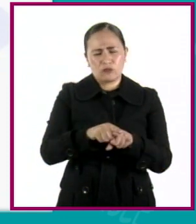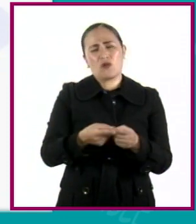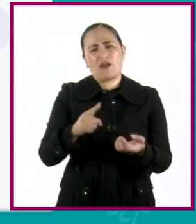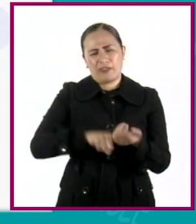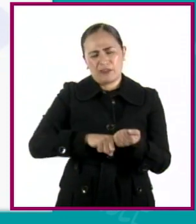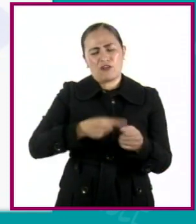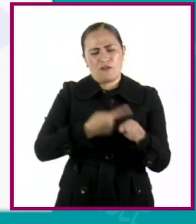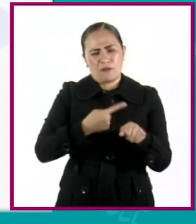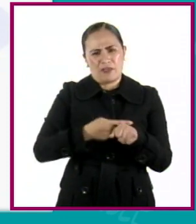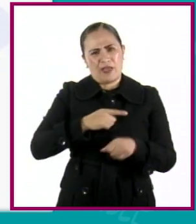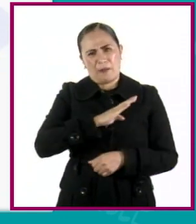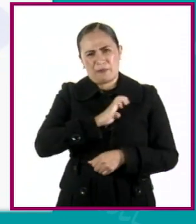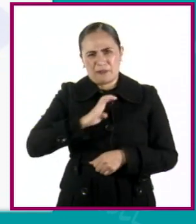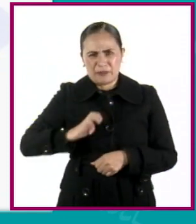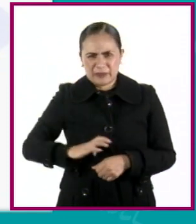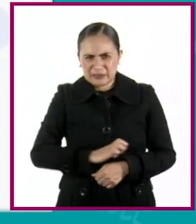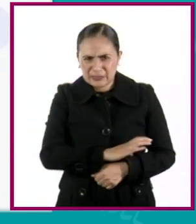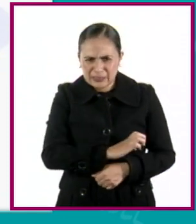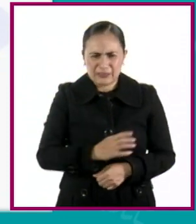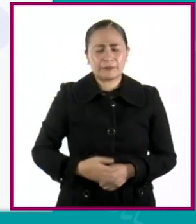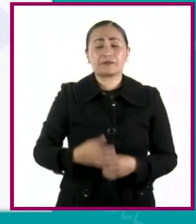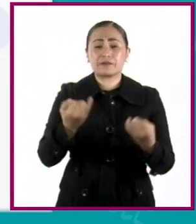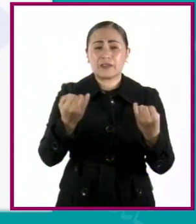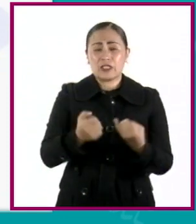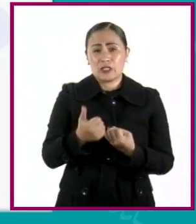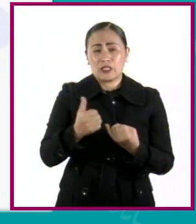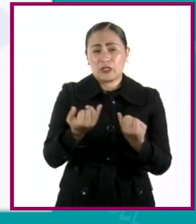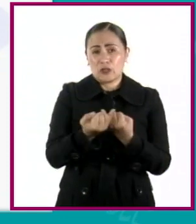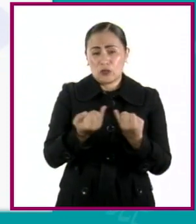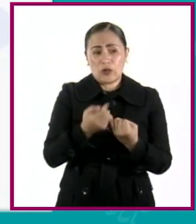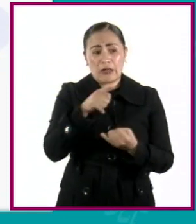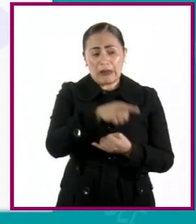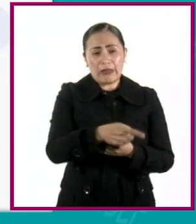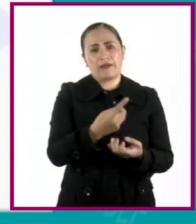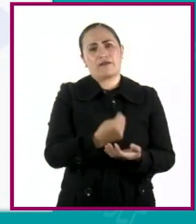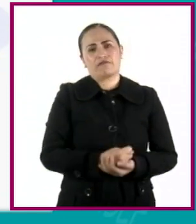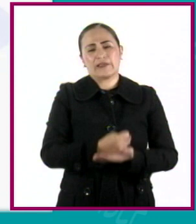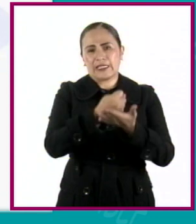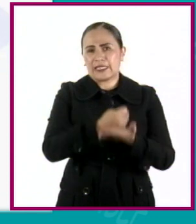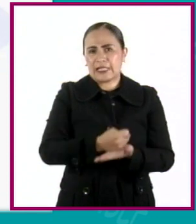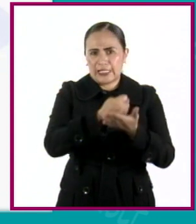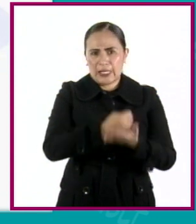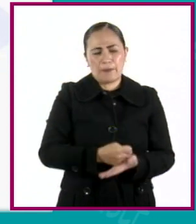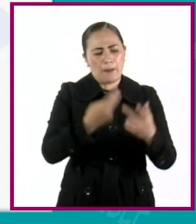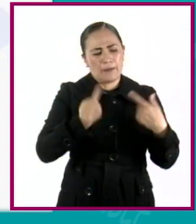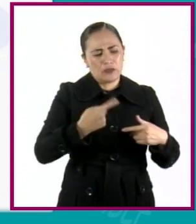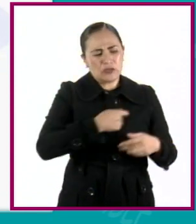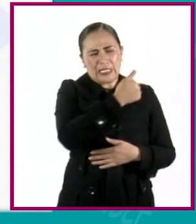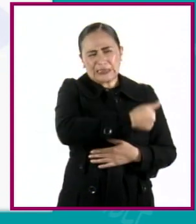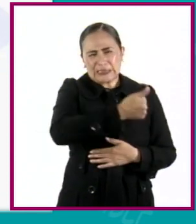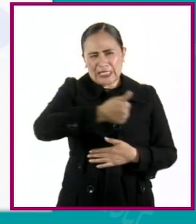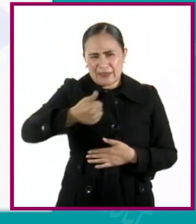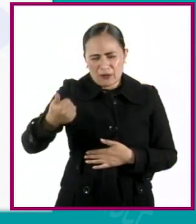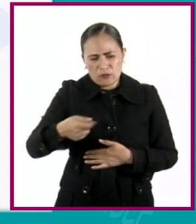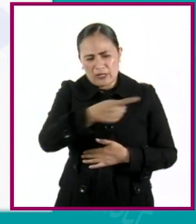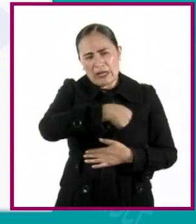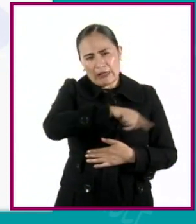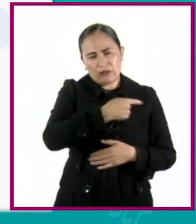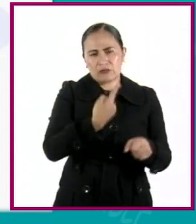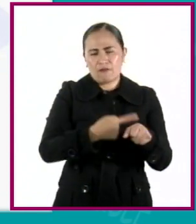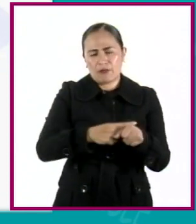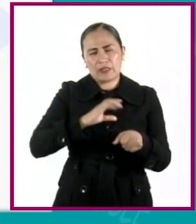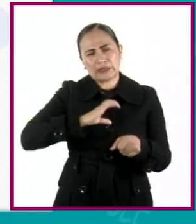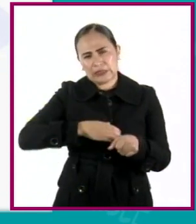bacterias. Y un problema de mucho interés es hacer terapias personalizadas para cáncer y muchas otras